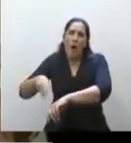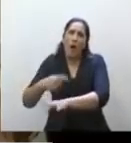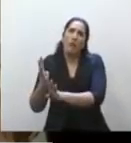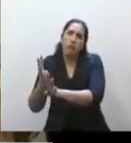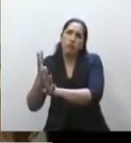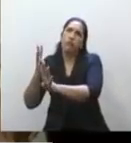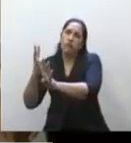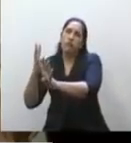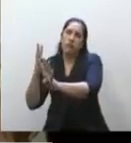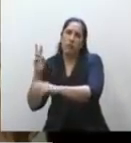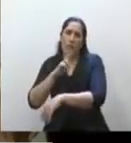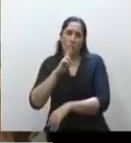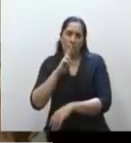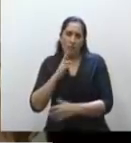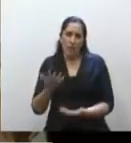imprescindible